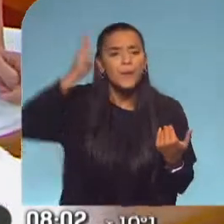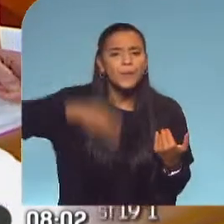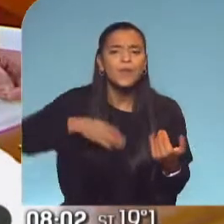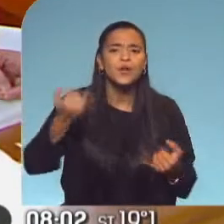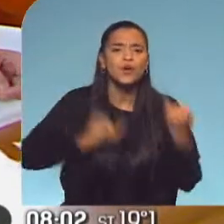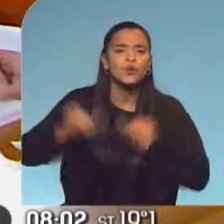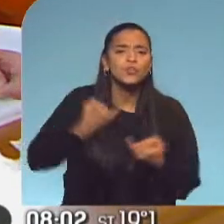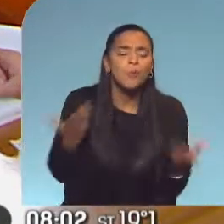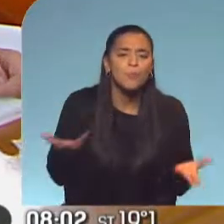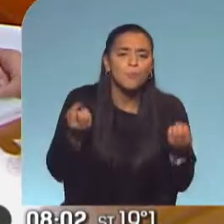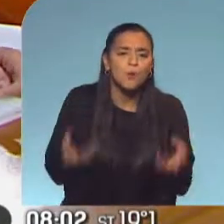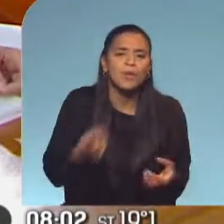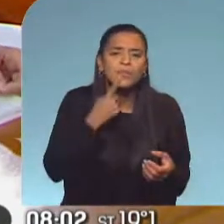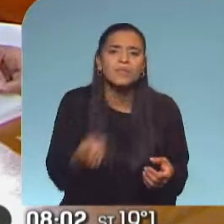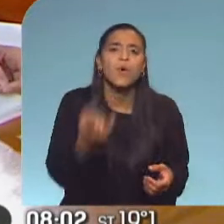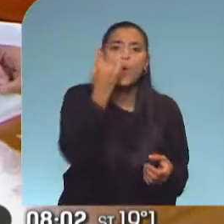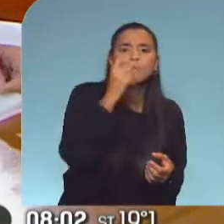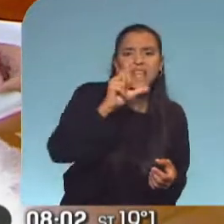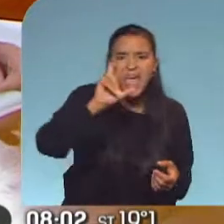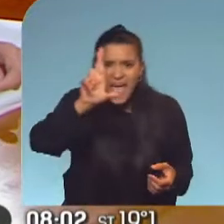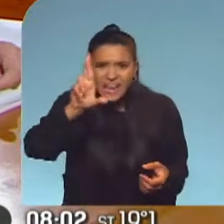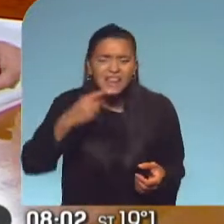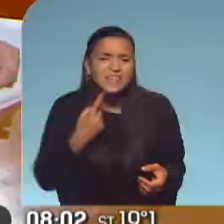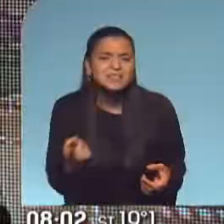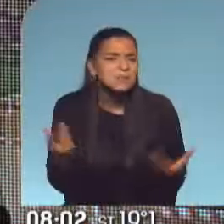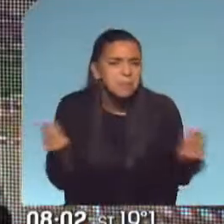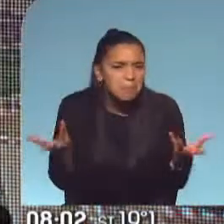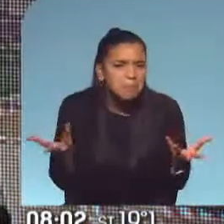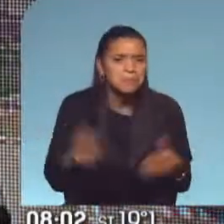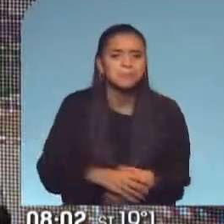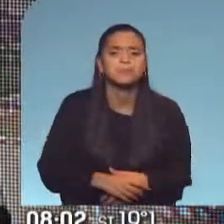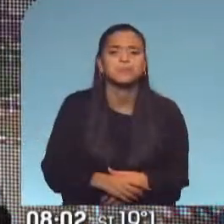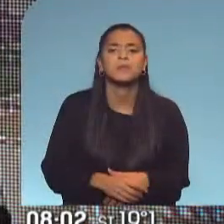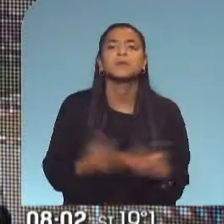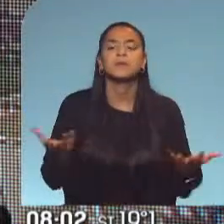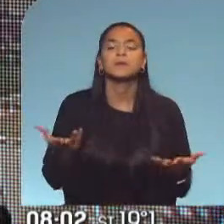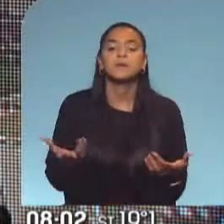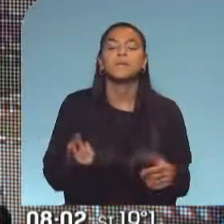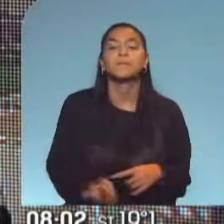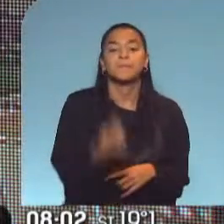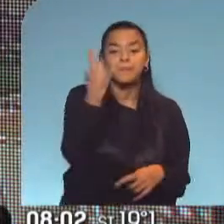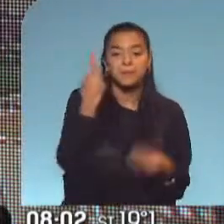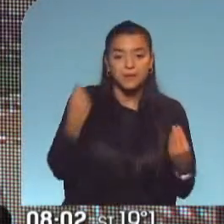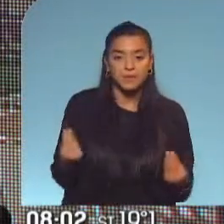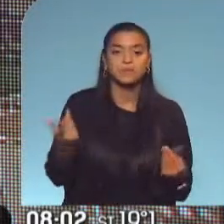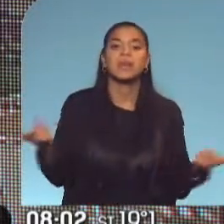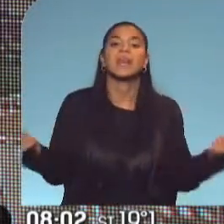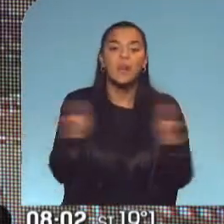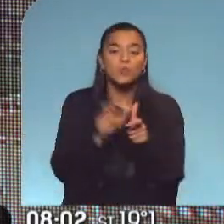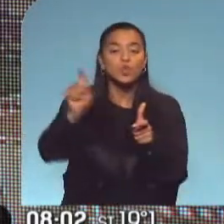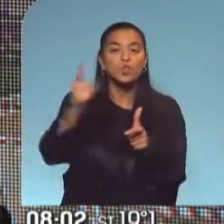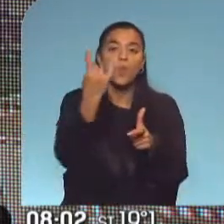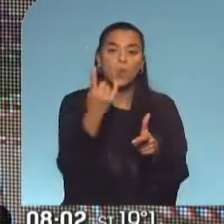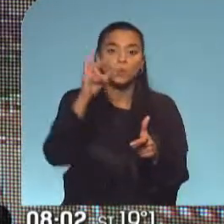Vero, contanos, porque se habla de la Unión Cívica Radical, ¿hasta dónde? Bueno, ¿hasta dónde? En principio ocurrió en una reunión de la